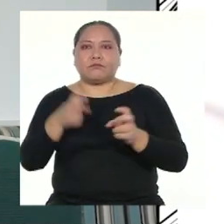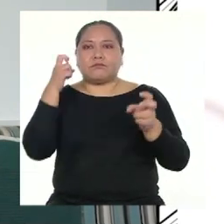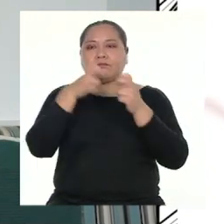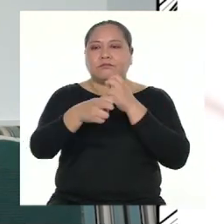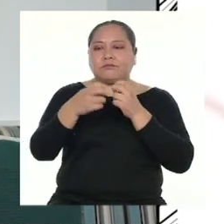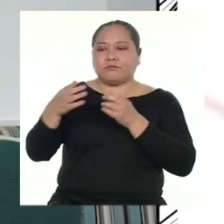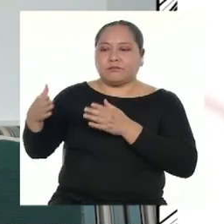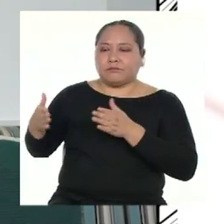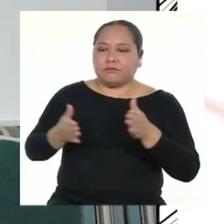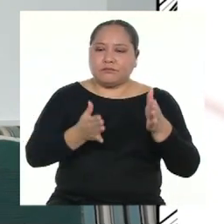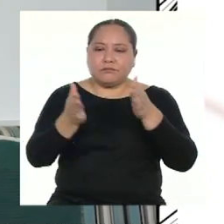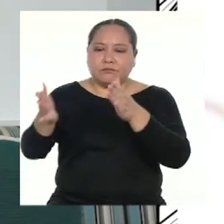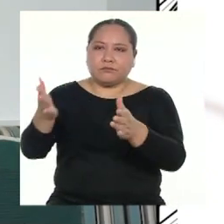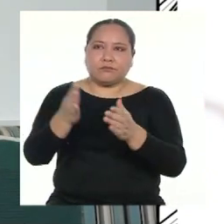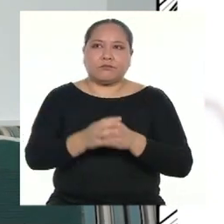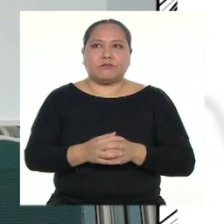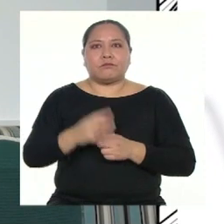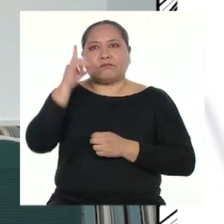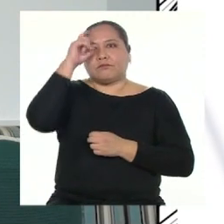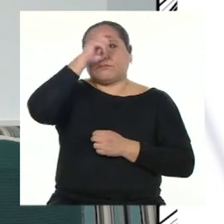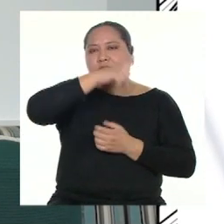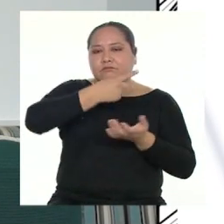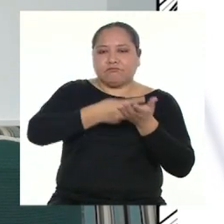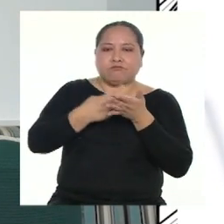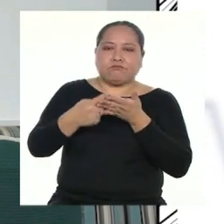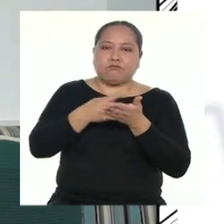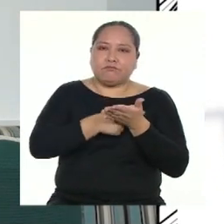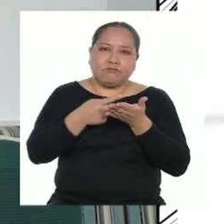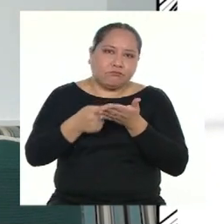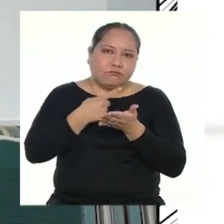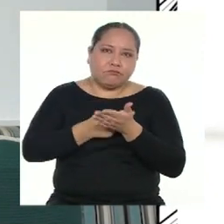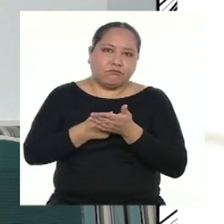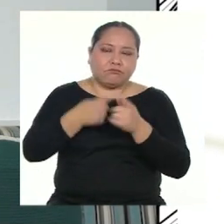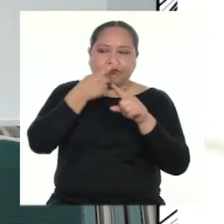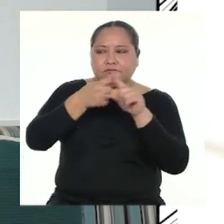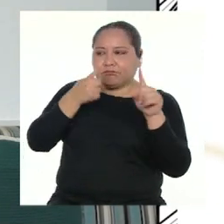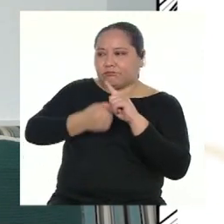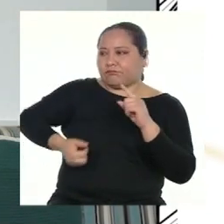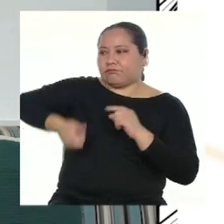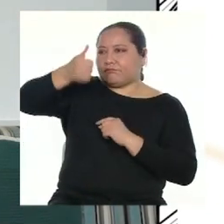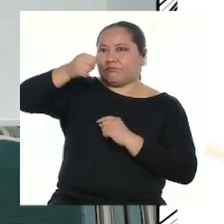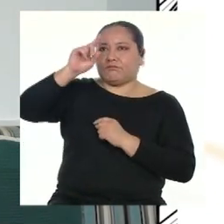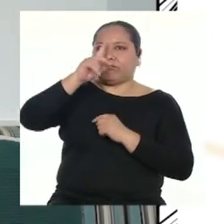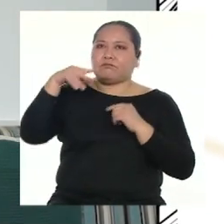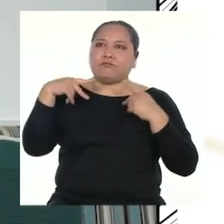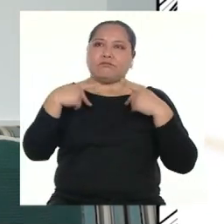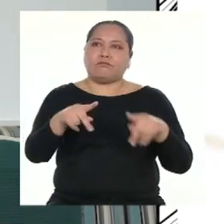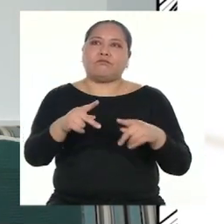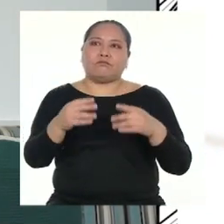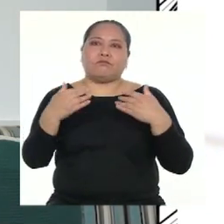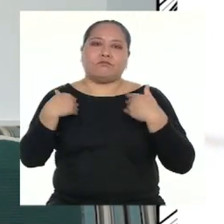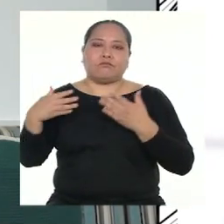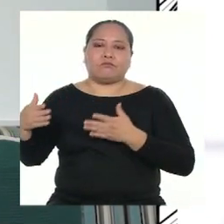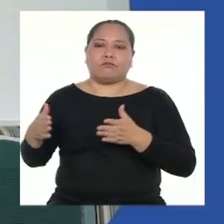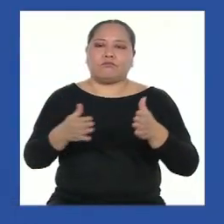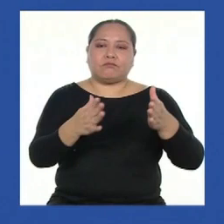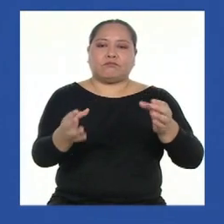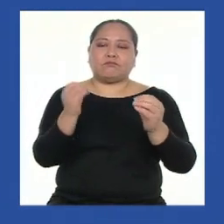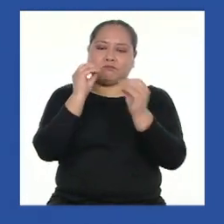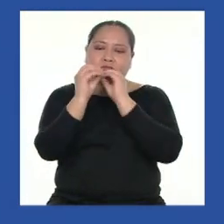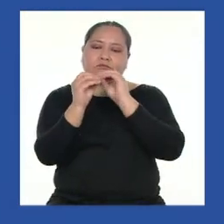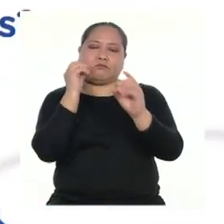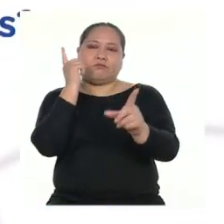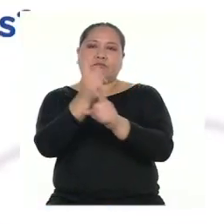diseño vial y las difíciles coordinaciones que existen entre las autoridades que no permiten que tengamos calles bien